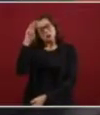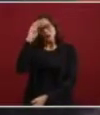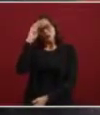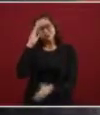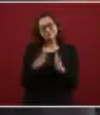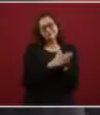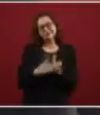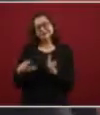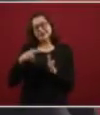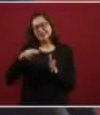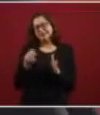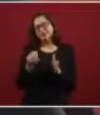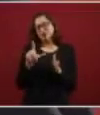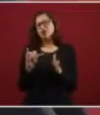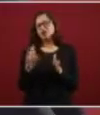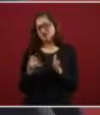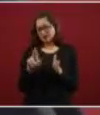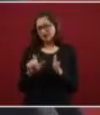en el periodo neoliberal.